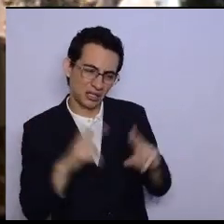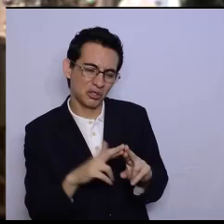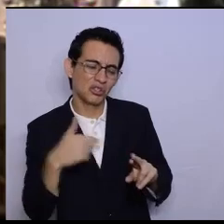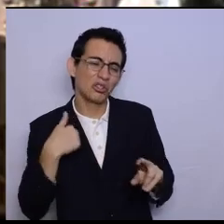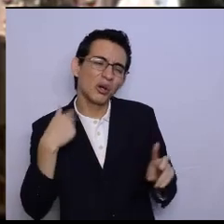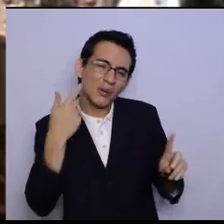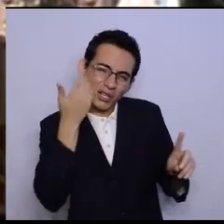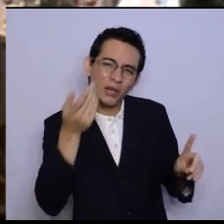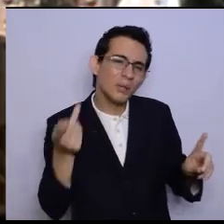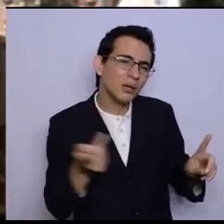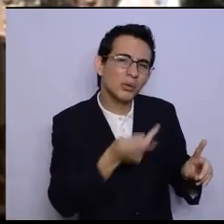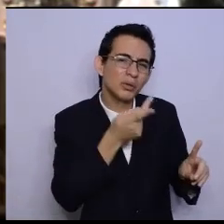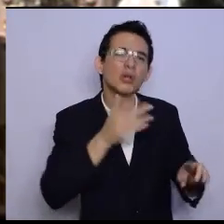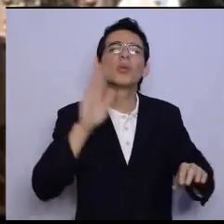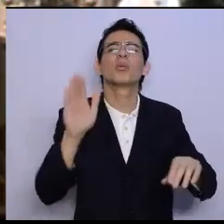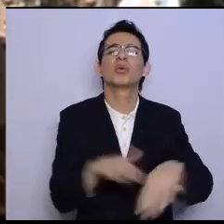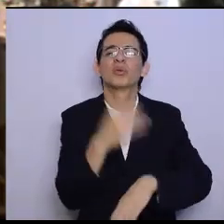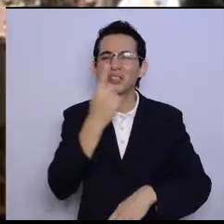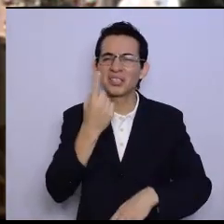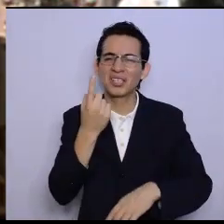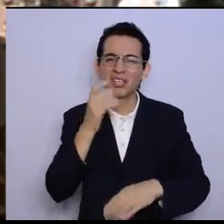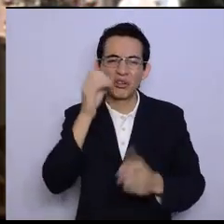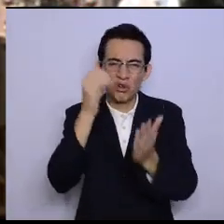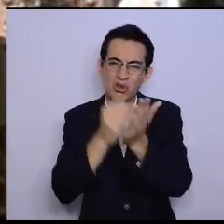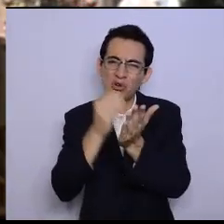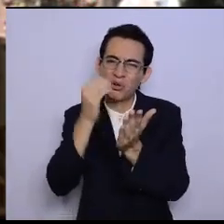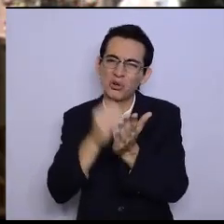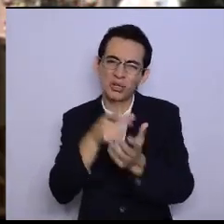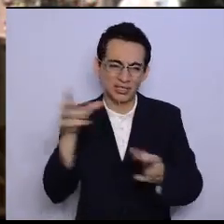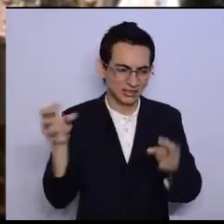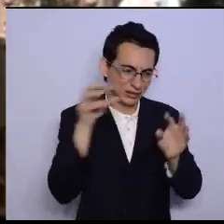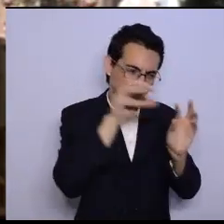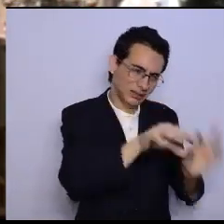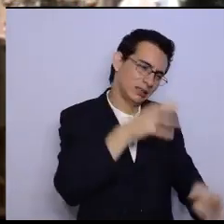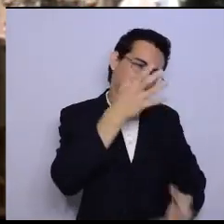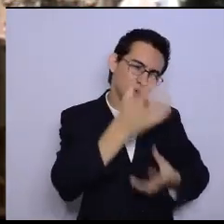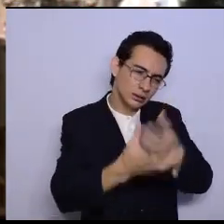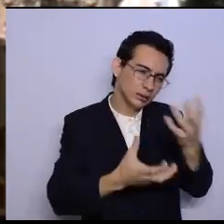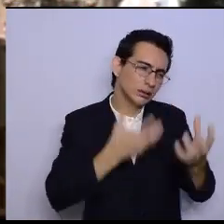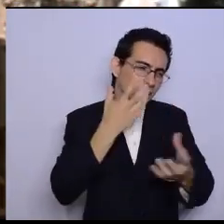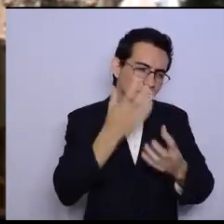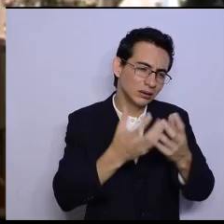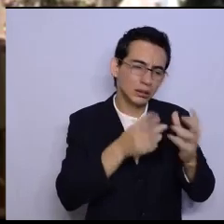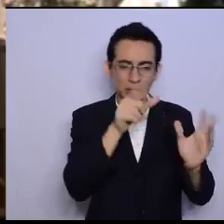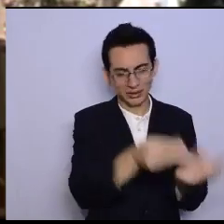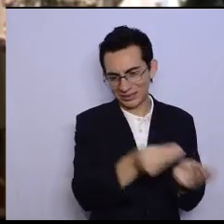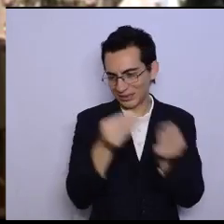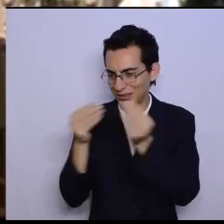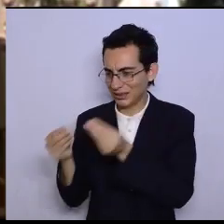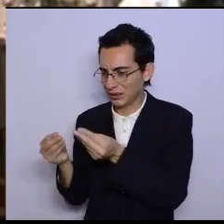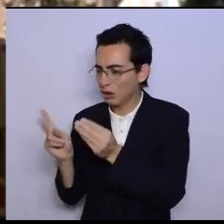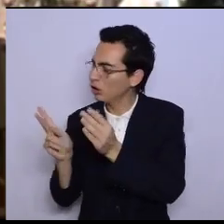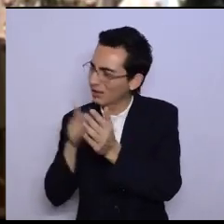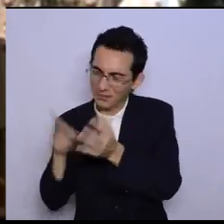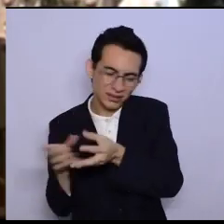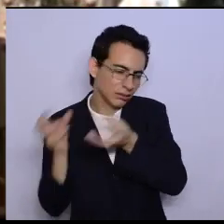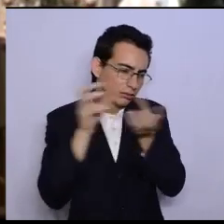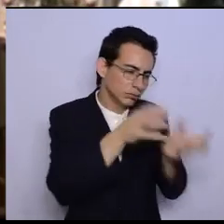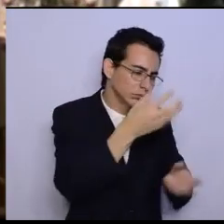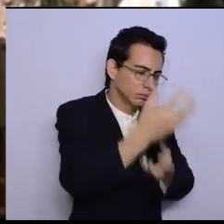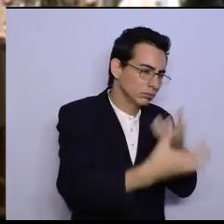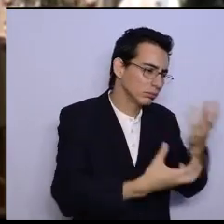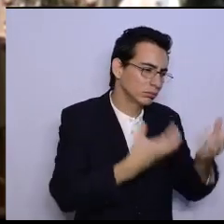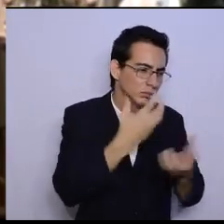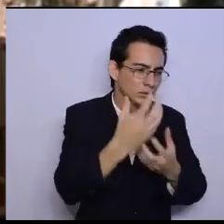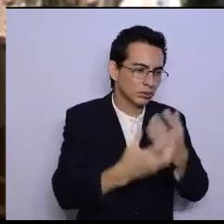por qué mete el oro y luego lo saca? Y luego como que, ¿cuándo sabe que ya está listo? Dice, cuando mi rostro